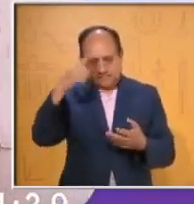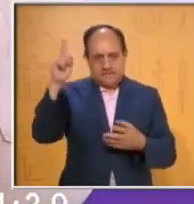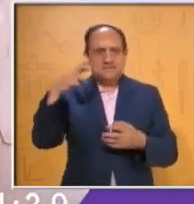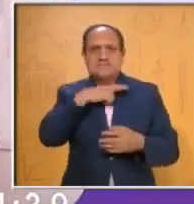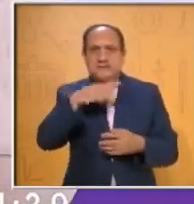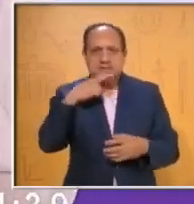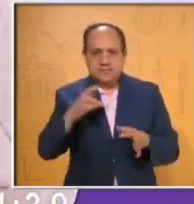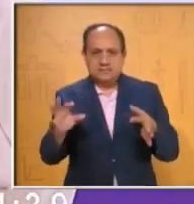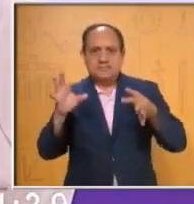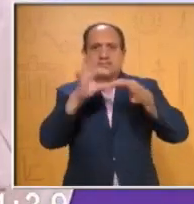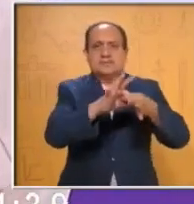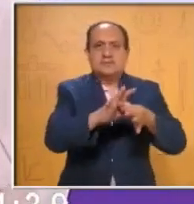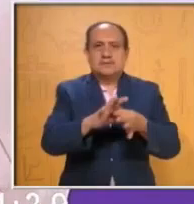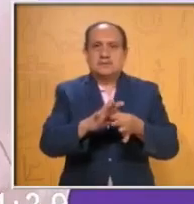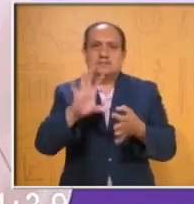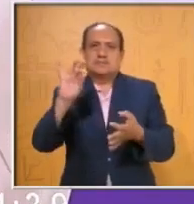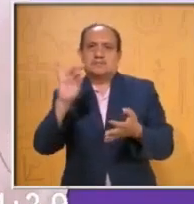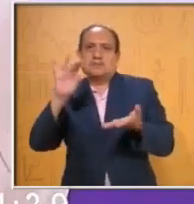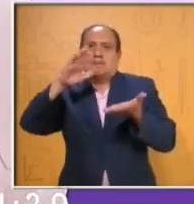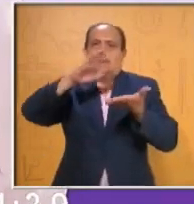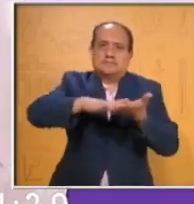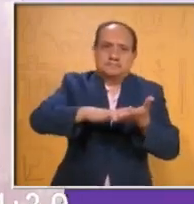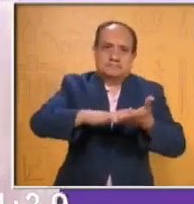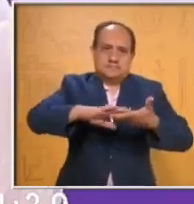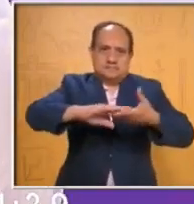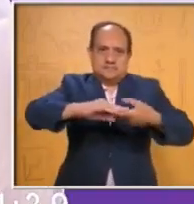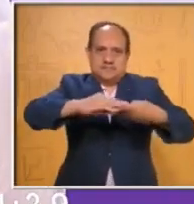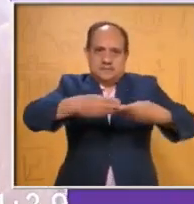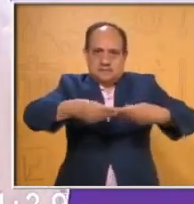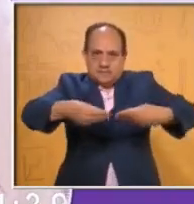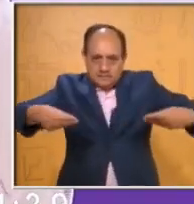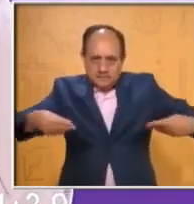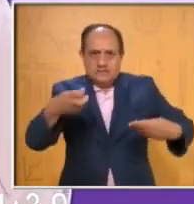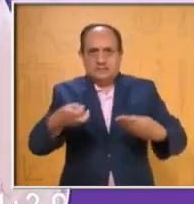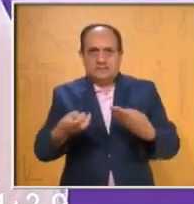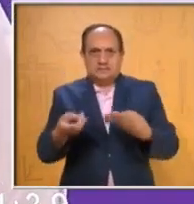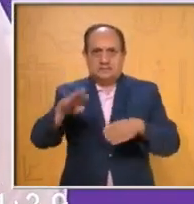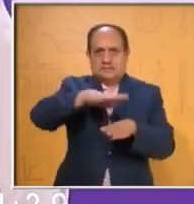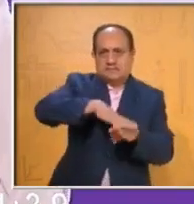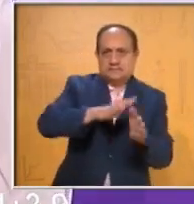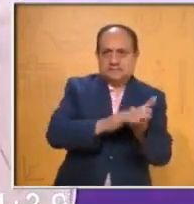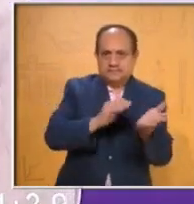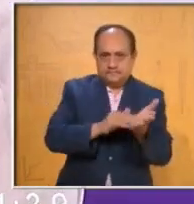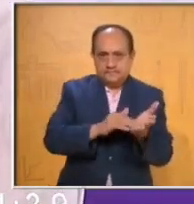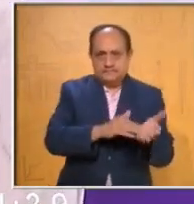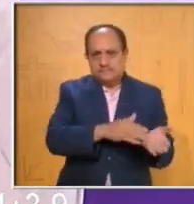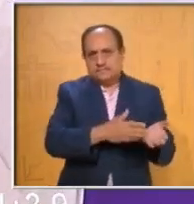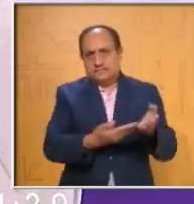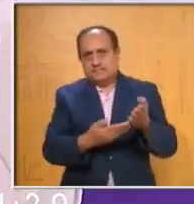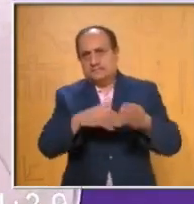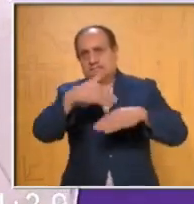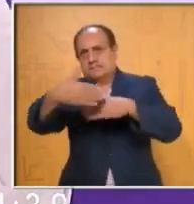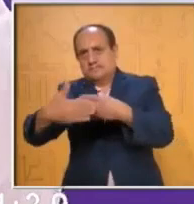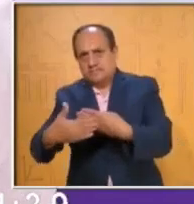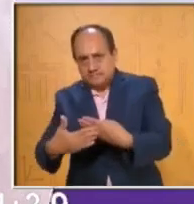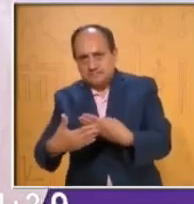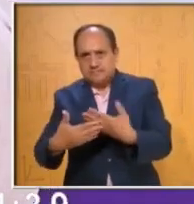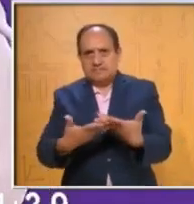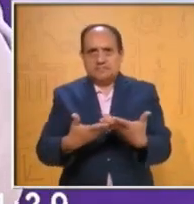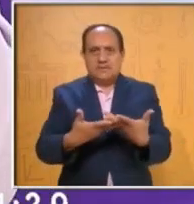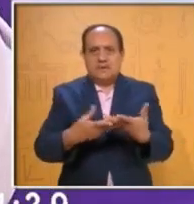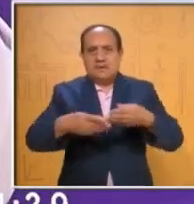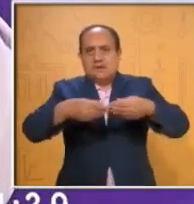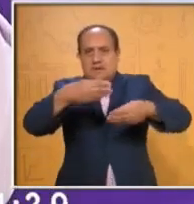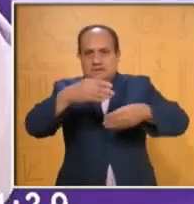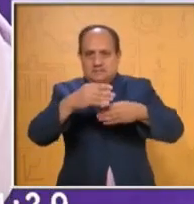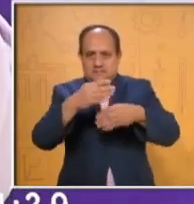unidas por el pegamento, ¿sí? De este lado está la hoja y del otro lado está el